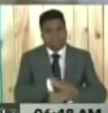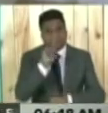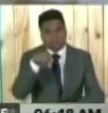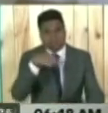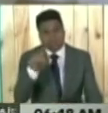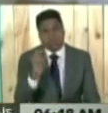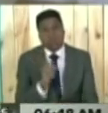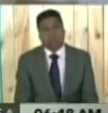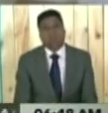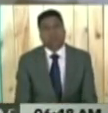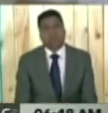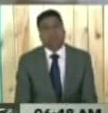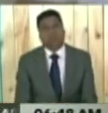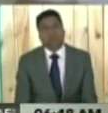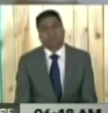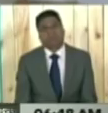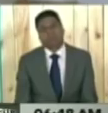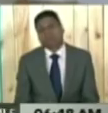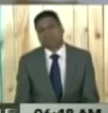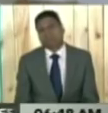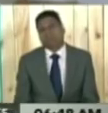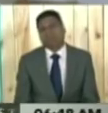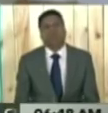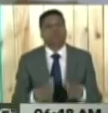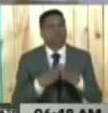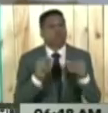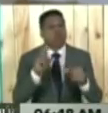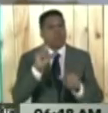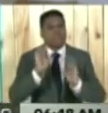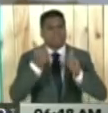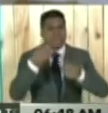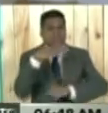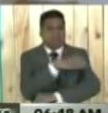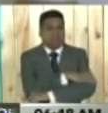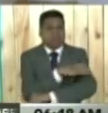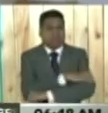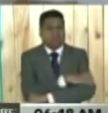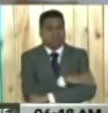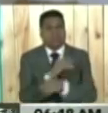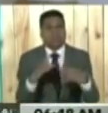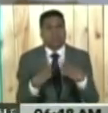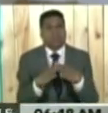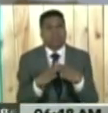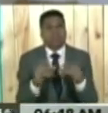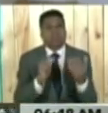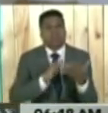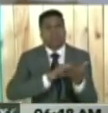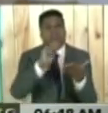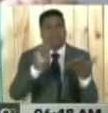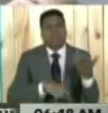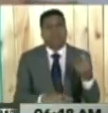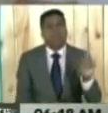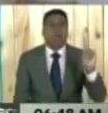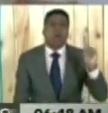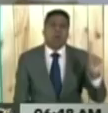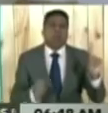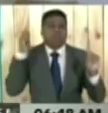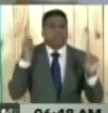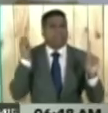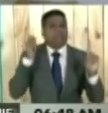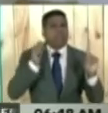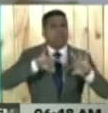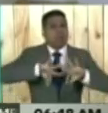todo comienza cuando la derecha lleva la firma con un diputado acusado de